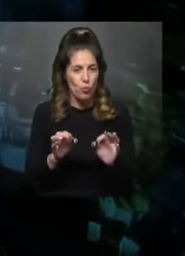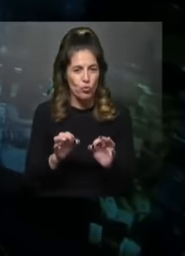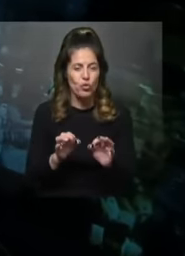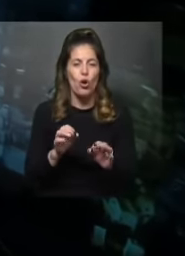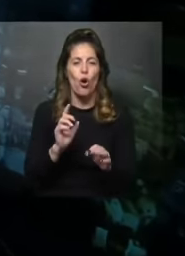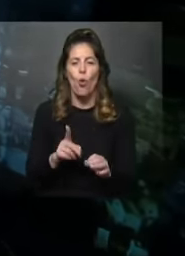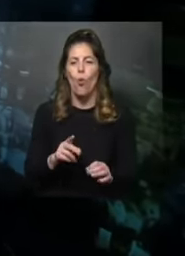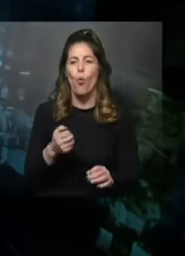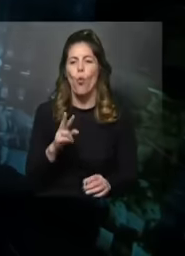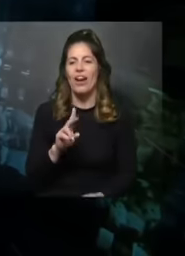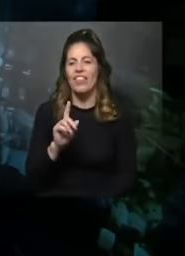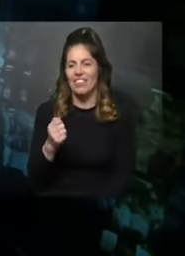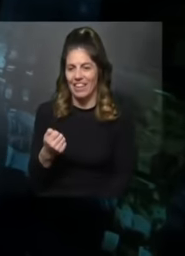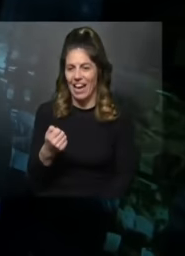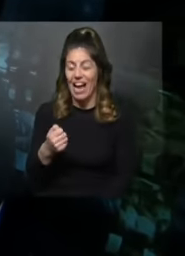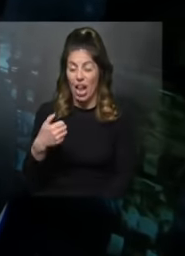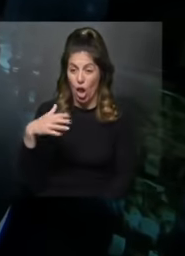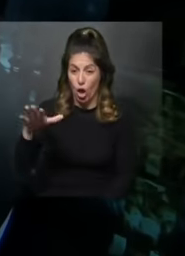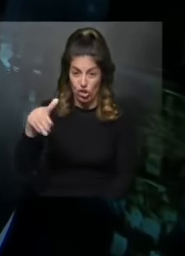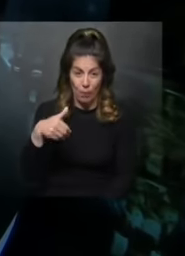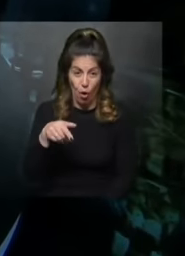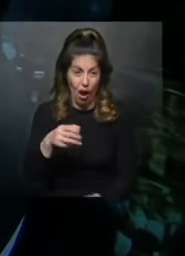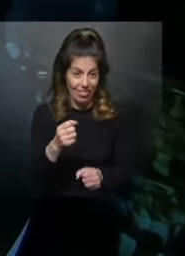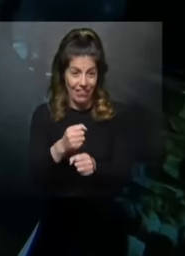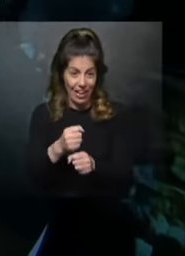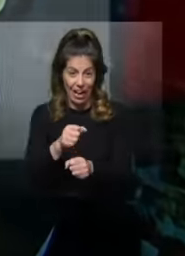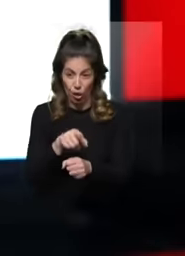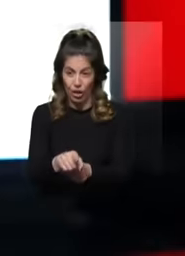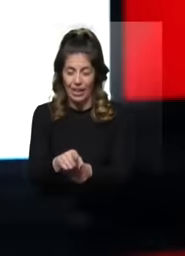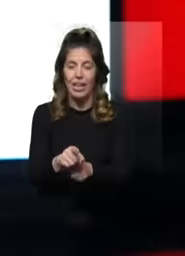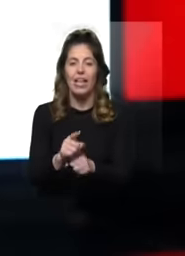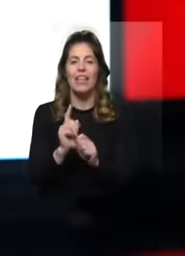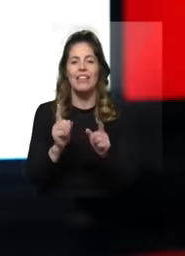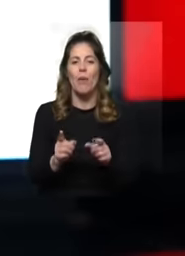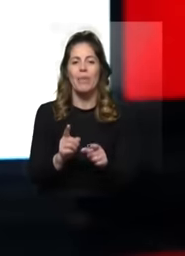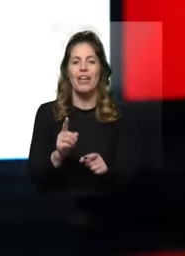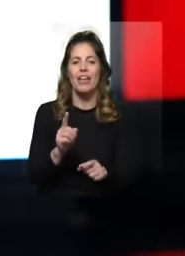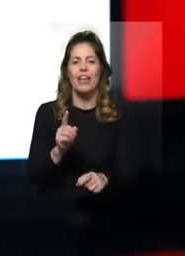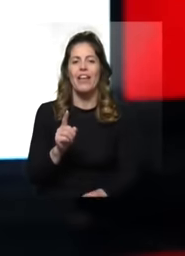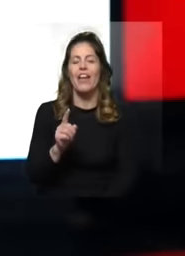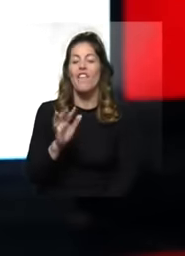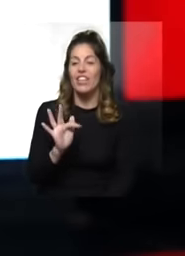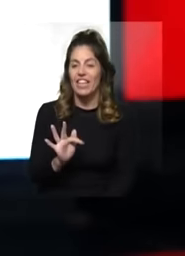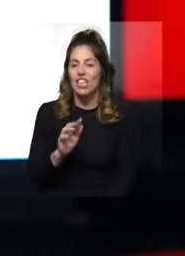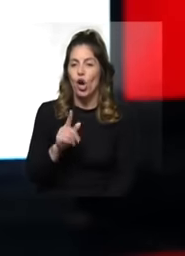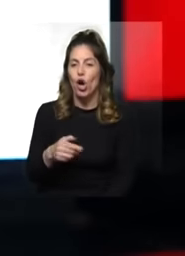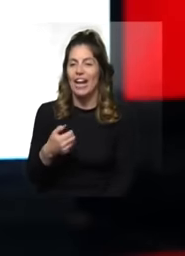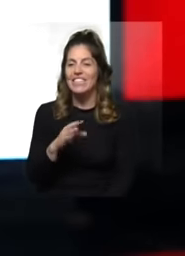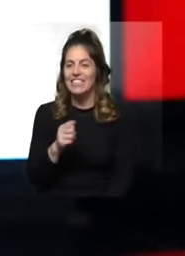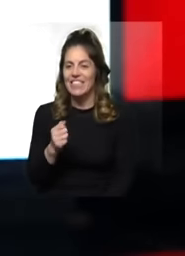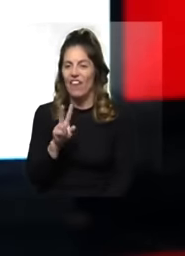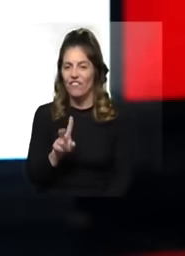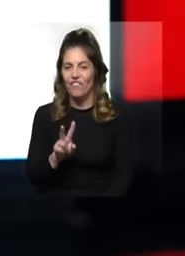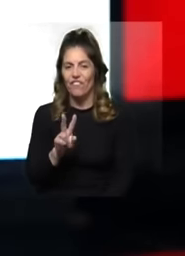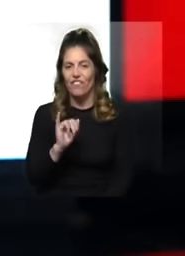Guardia, que lo llamó a trabajar con él, como Federico García Vigil,